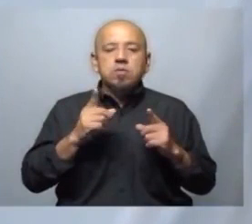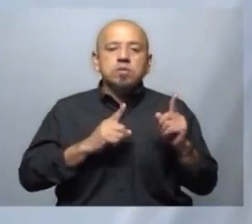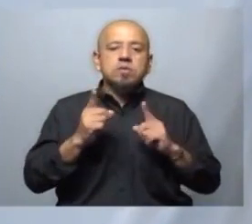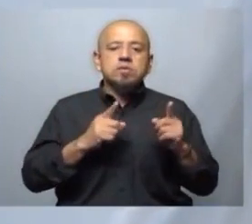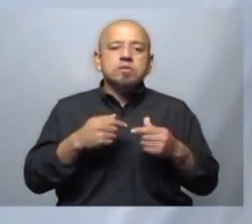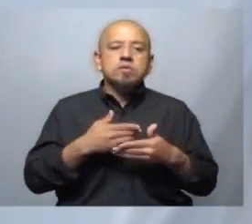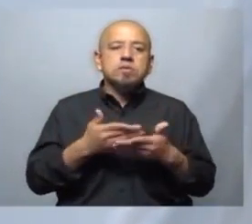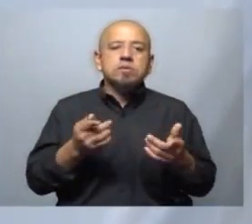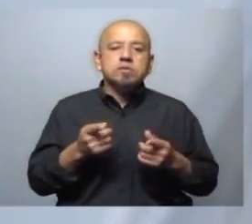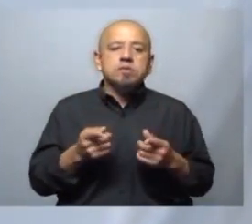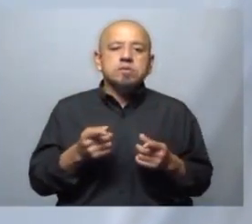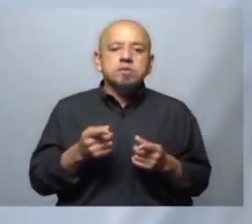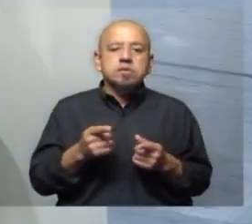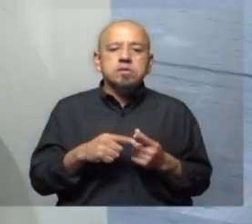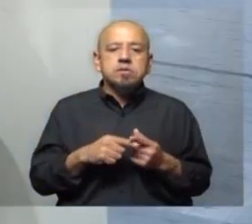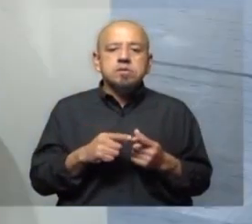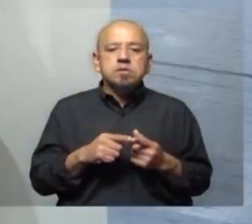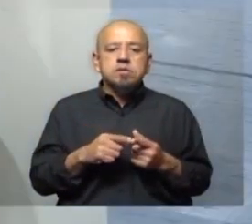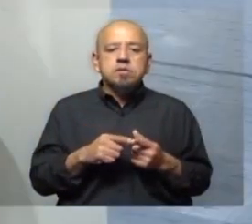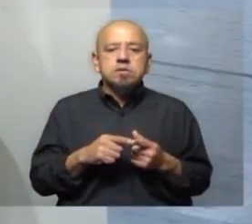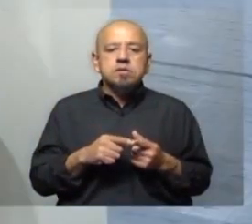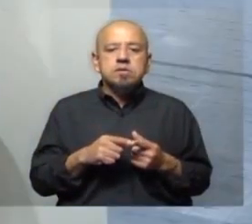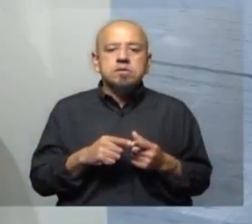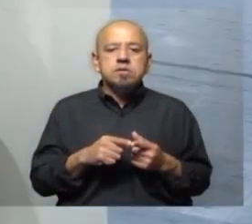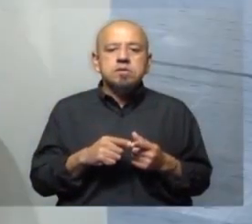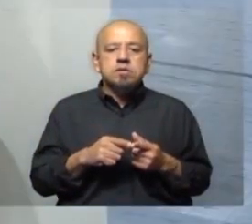pero yo se las muestro ahí Miren lo que se está portada